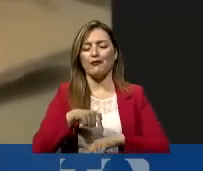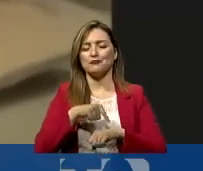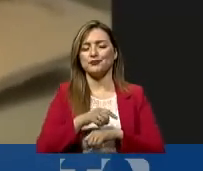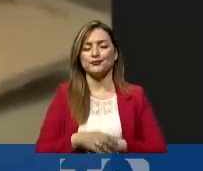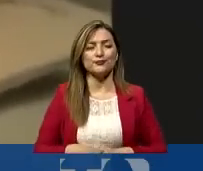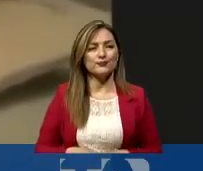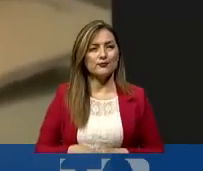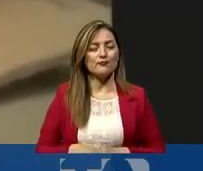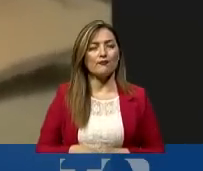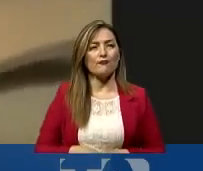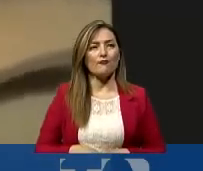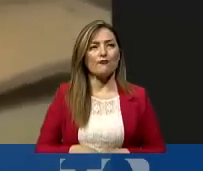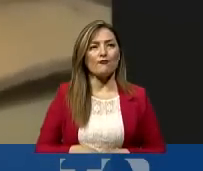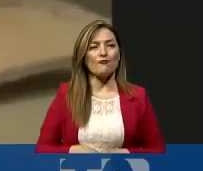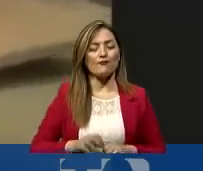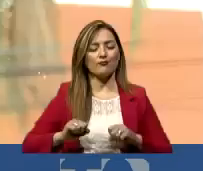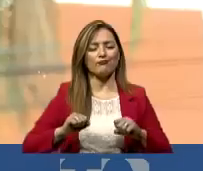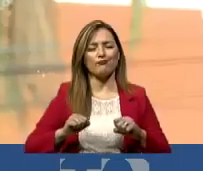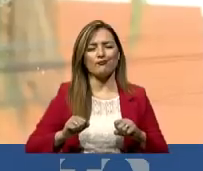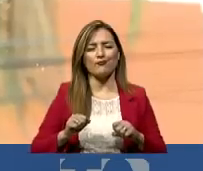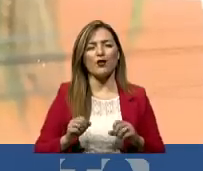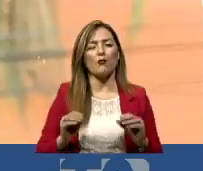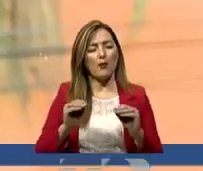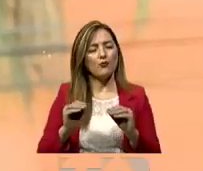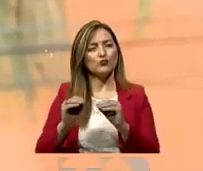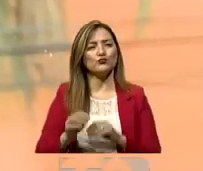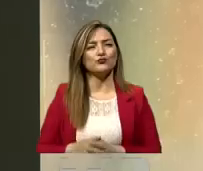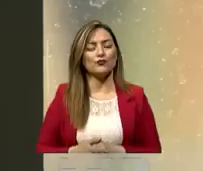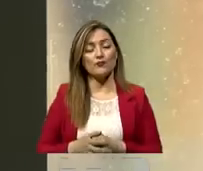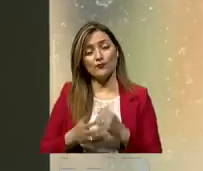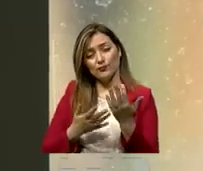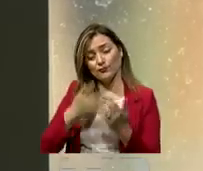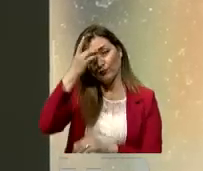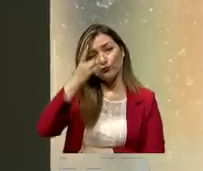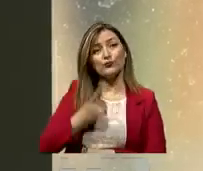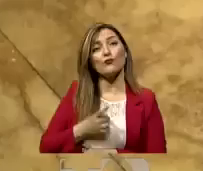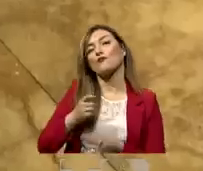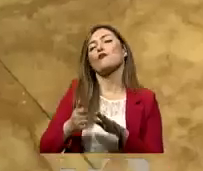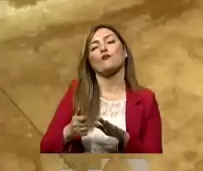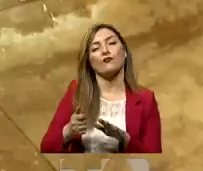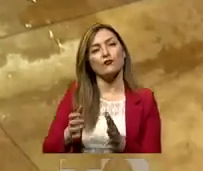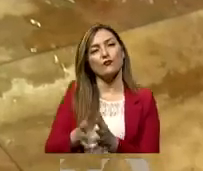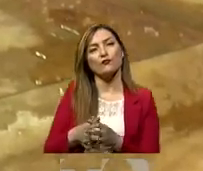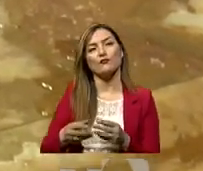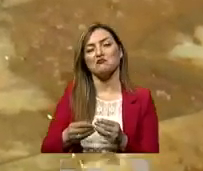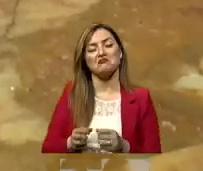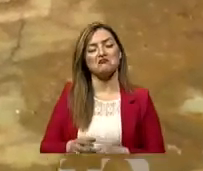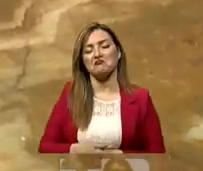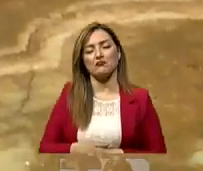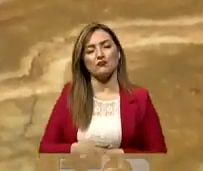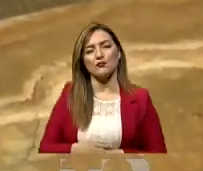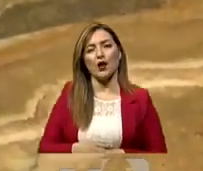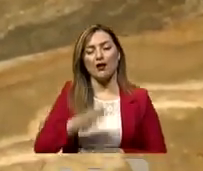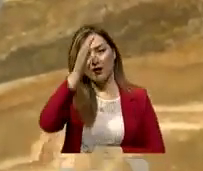Más que todo porque conlleva muchas diligencias también. Por eso esperar la sentencia no es una opción viable. En una casa de salud privada